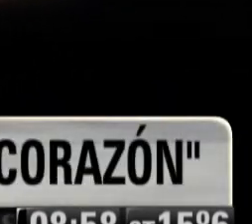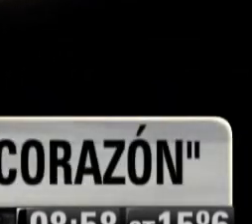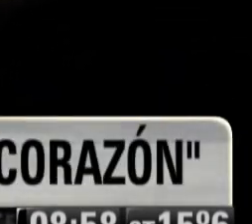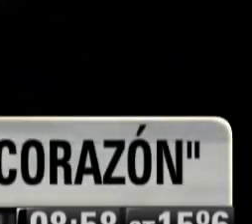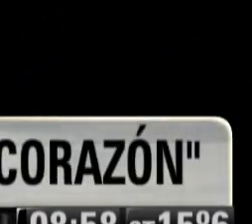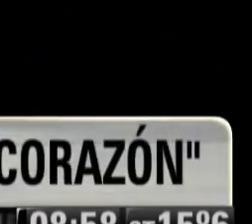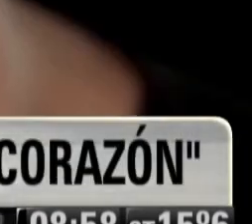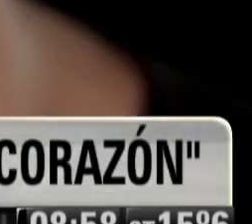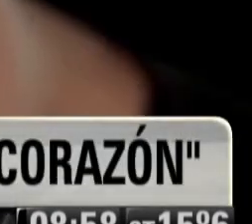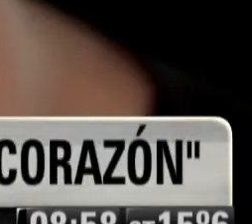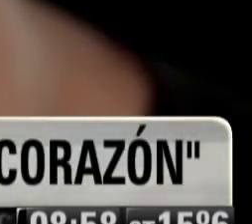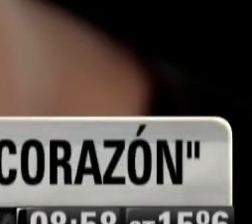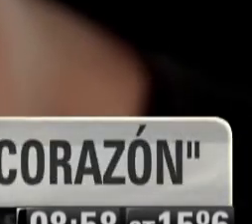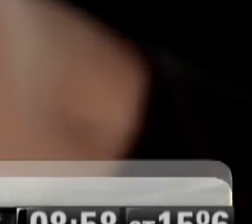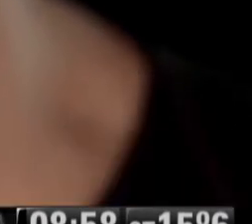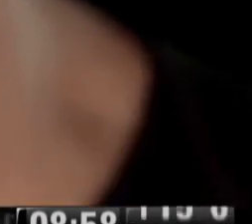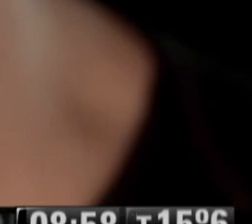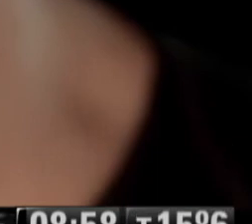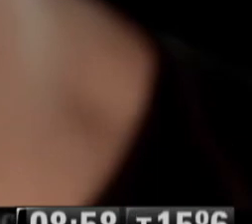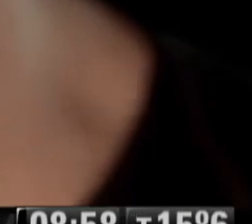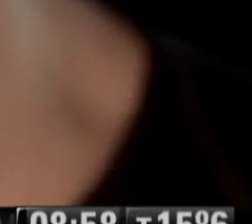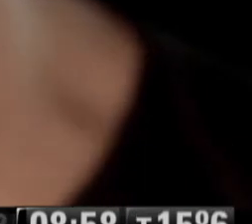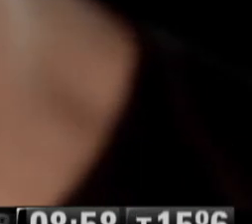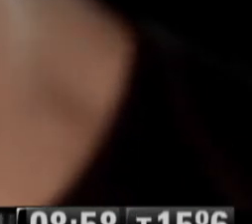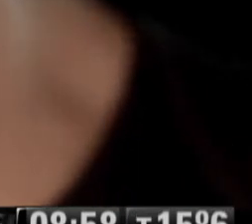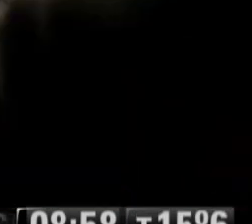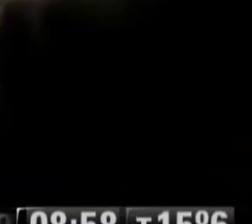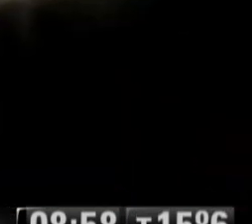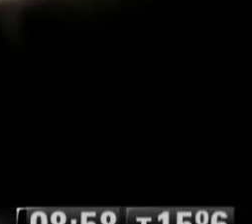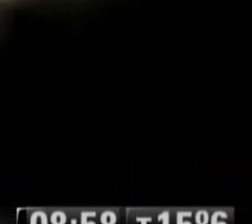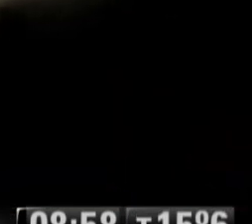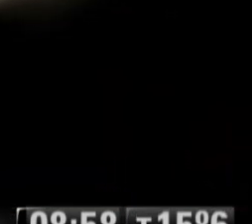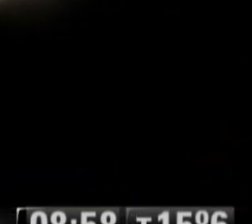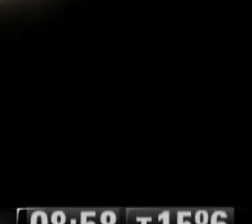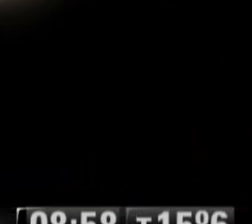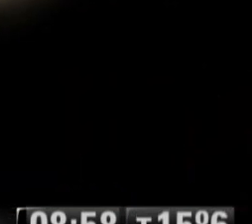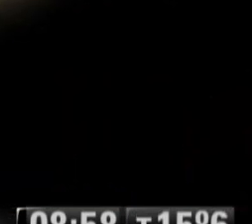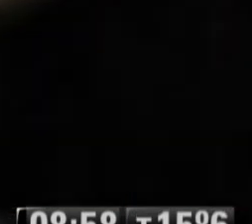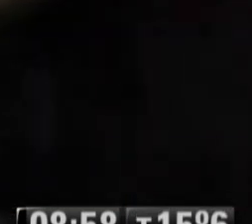corazón. Me atacaste con un beso a sangre fría.